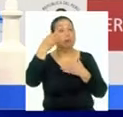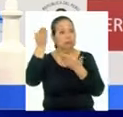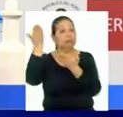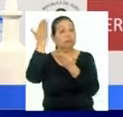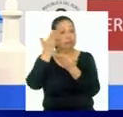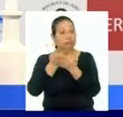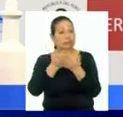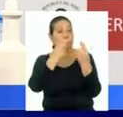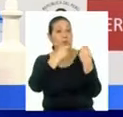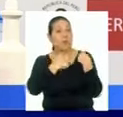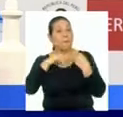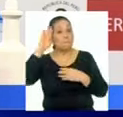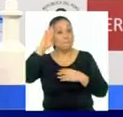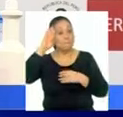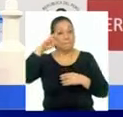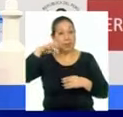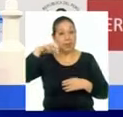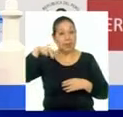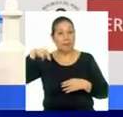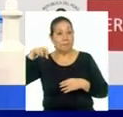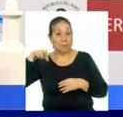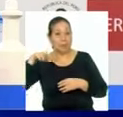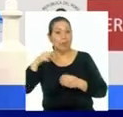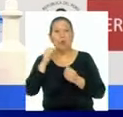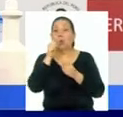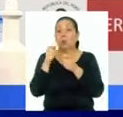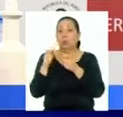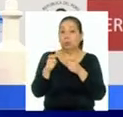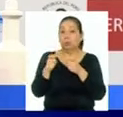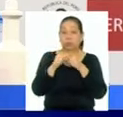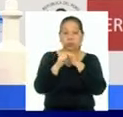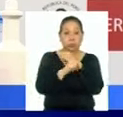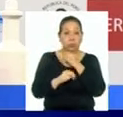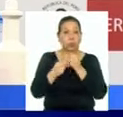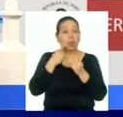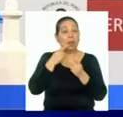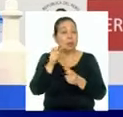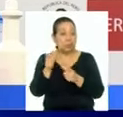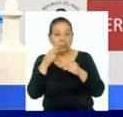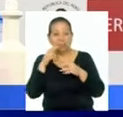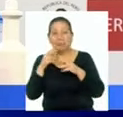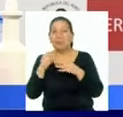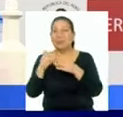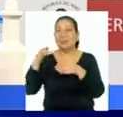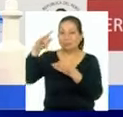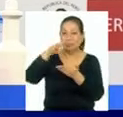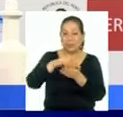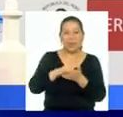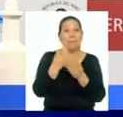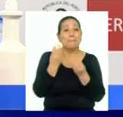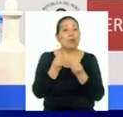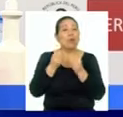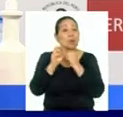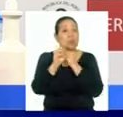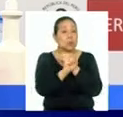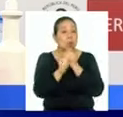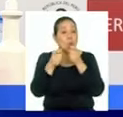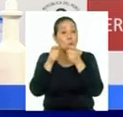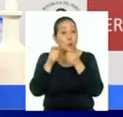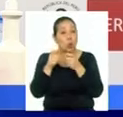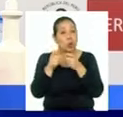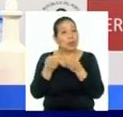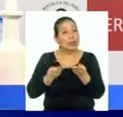adscritos, que son la Policía Nacional del Perú, la Superintendencia Nacional de Migraciones, la Superintendencia Nacional de Control